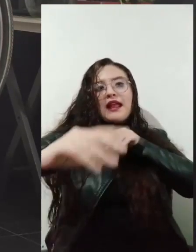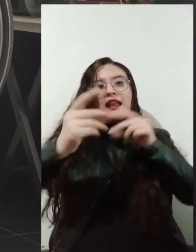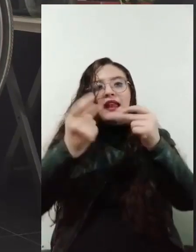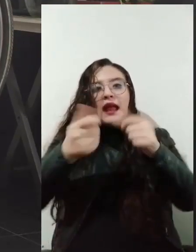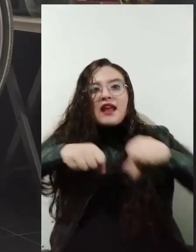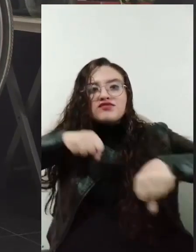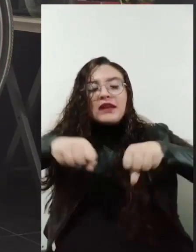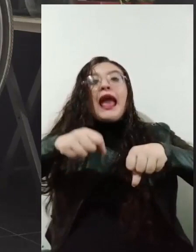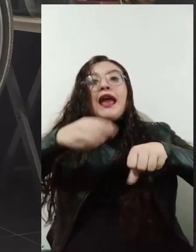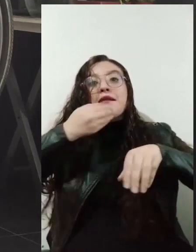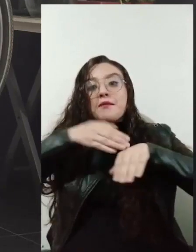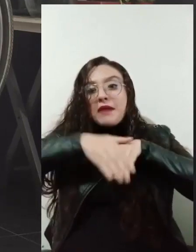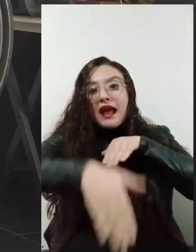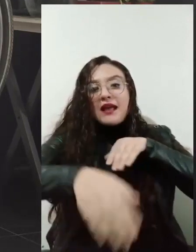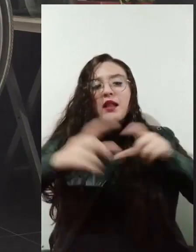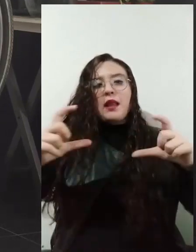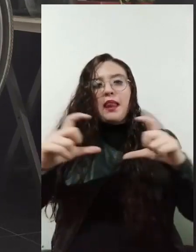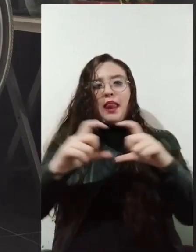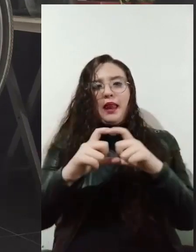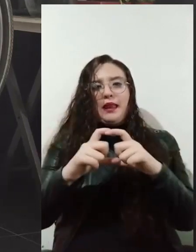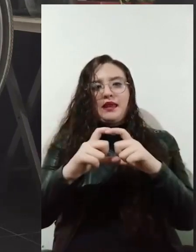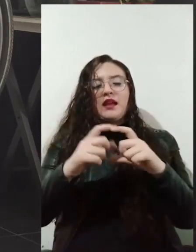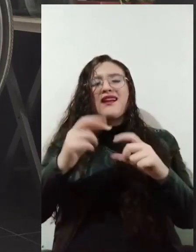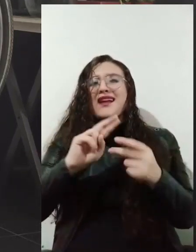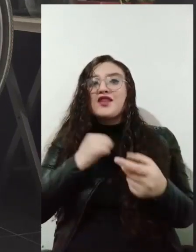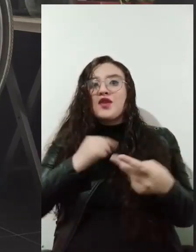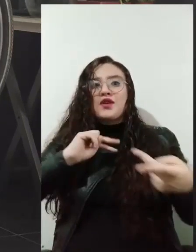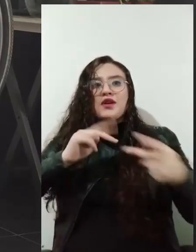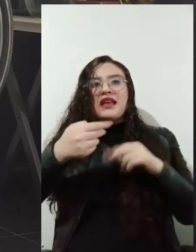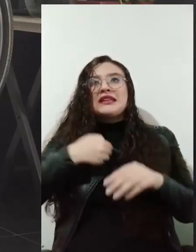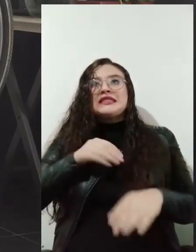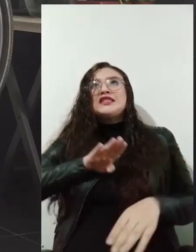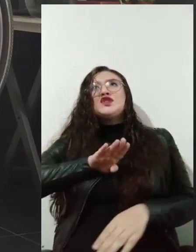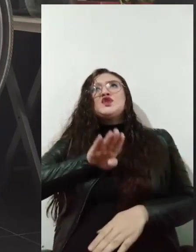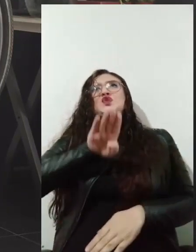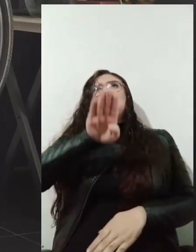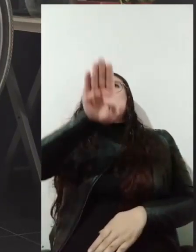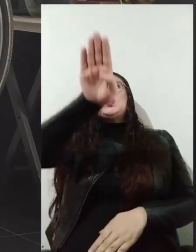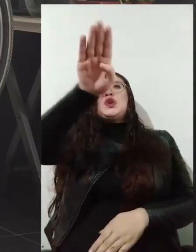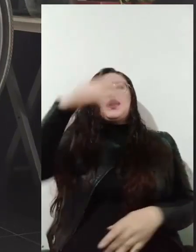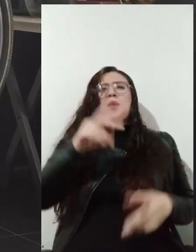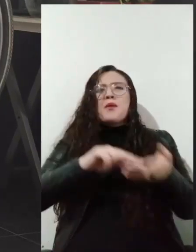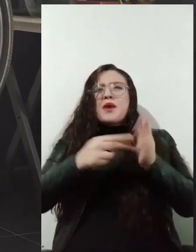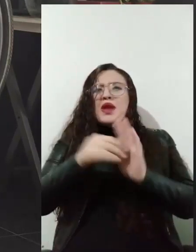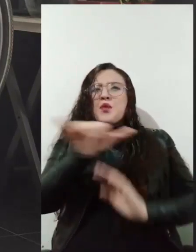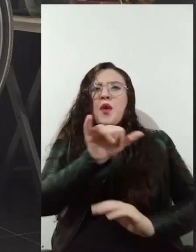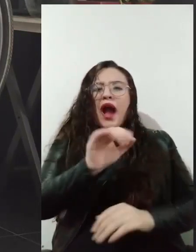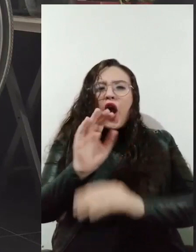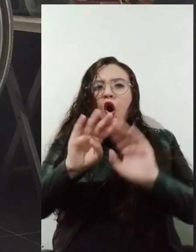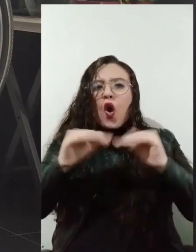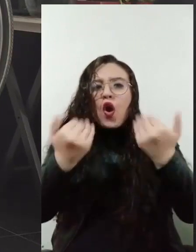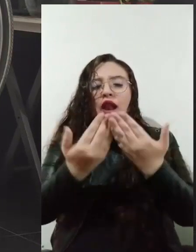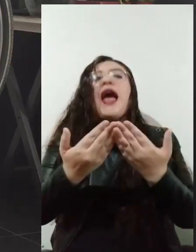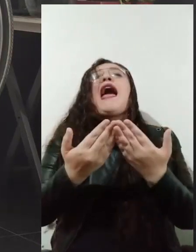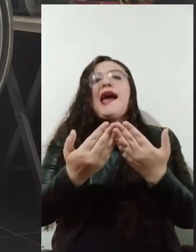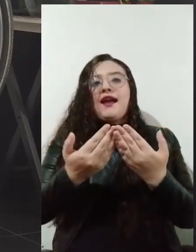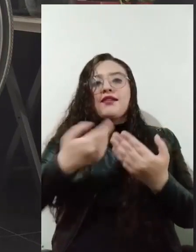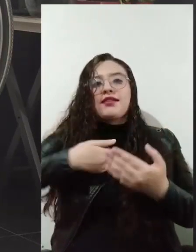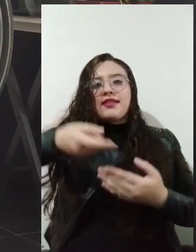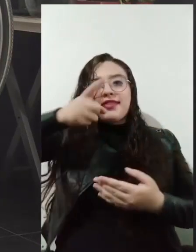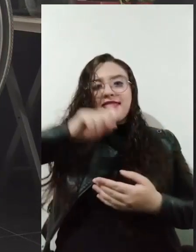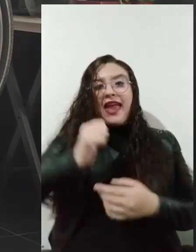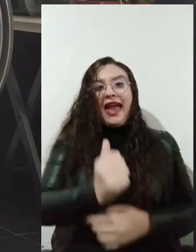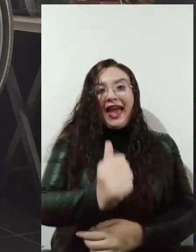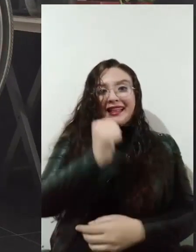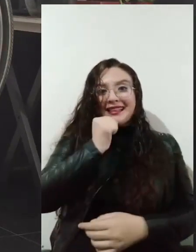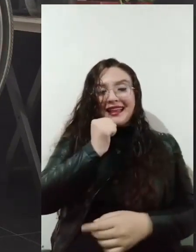un plan o en una bajada, lo que hago es poner el piñón pequeño. Si yo quiero, por el contrario, una subida como la llegada al